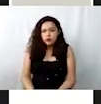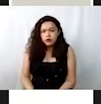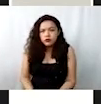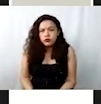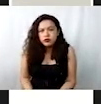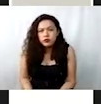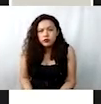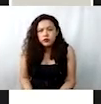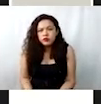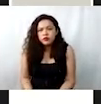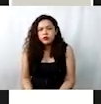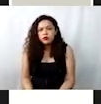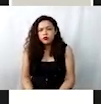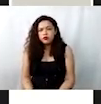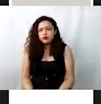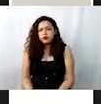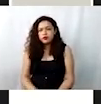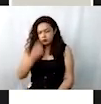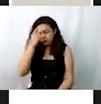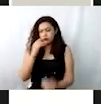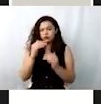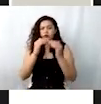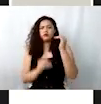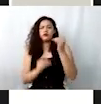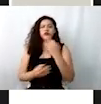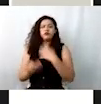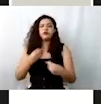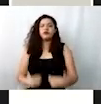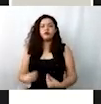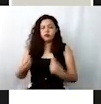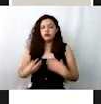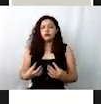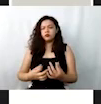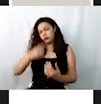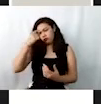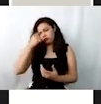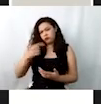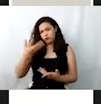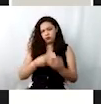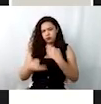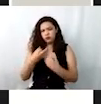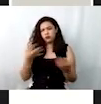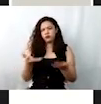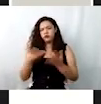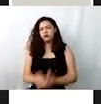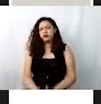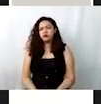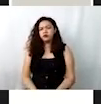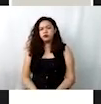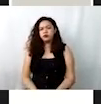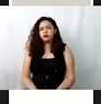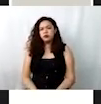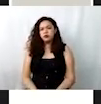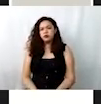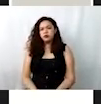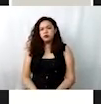reducir la desigualdad y asegurar la calidad de vida para todos en un ambiente saludable. Entonces, en ese sentido, para